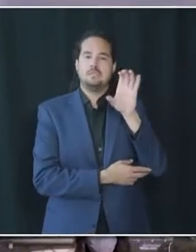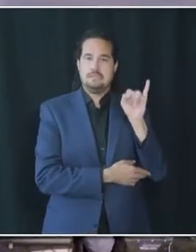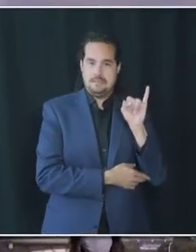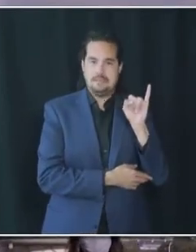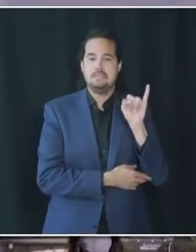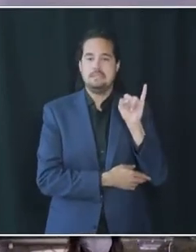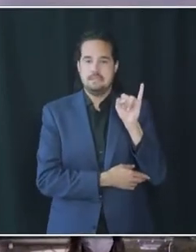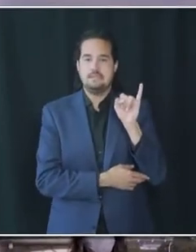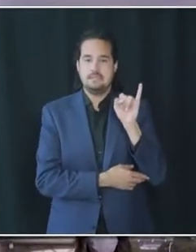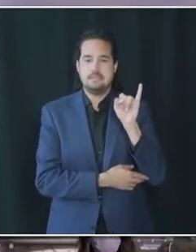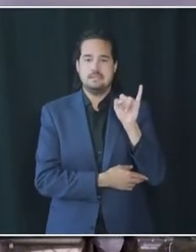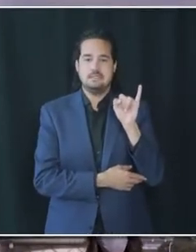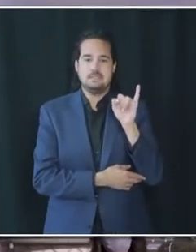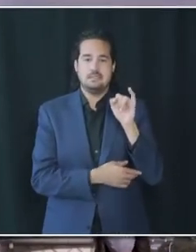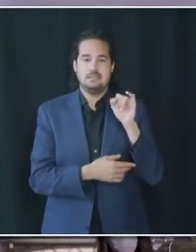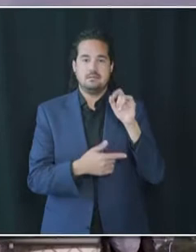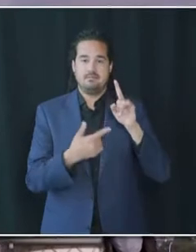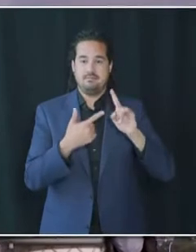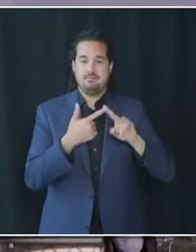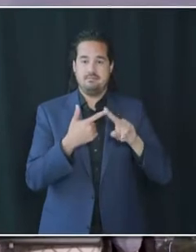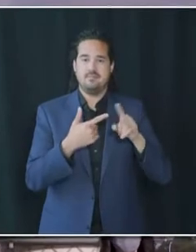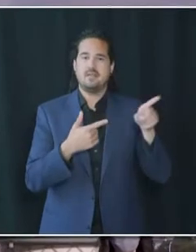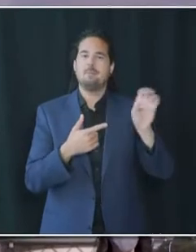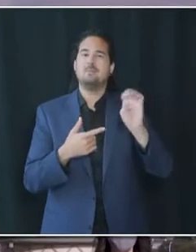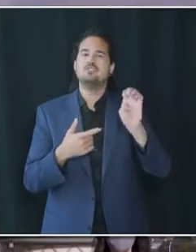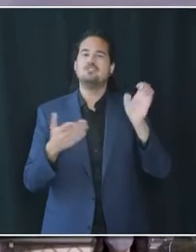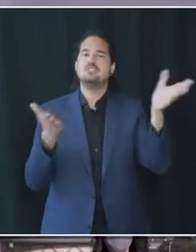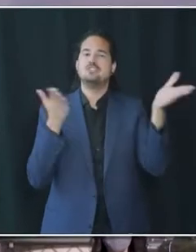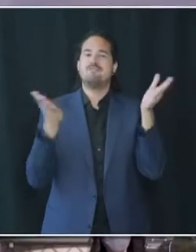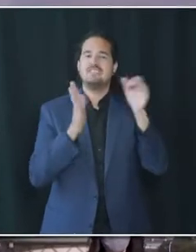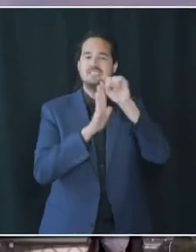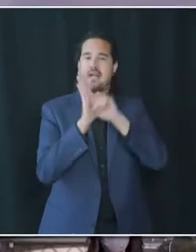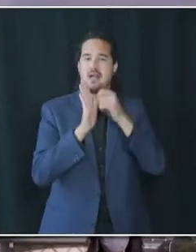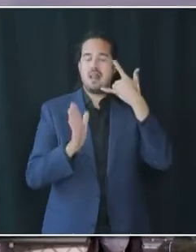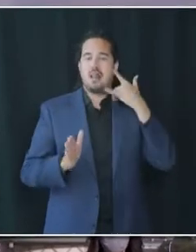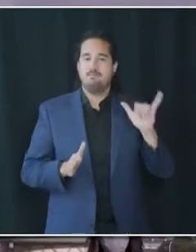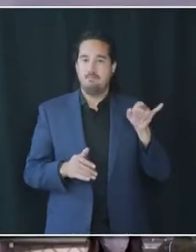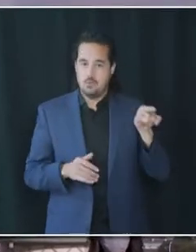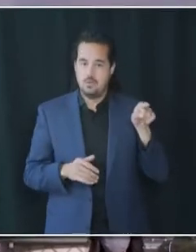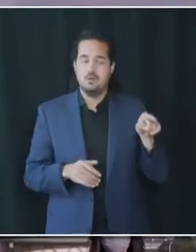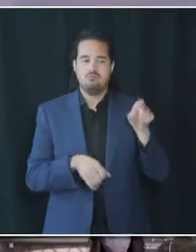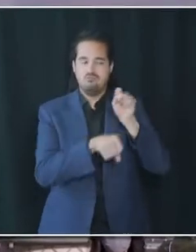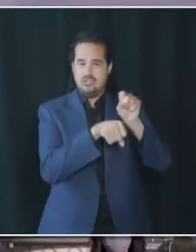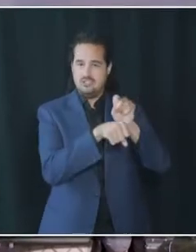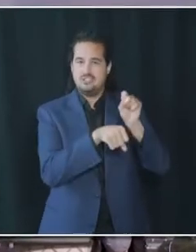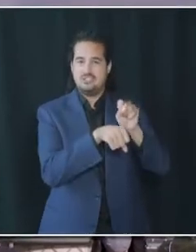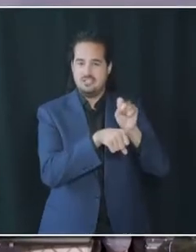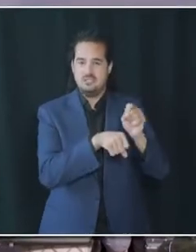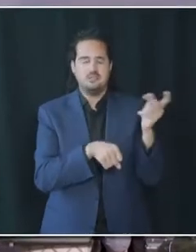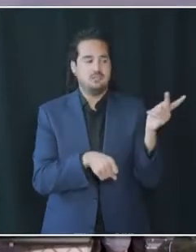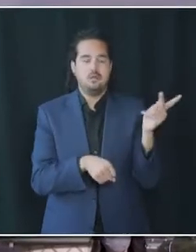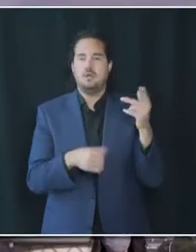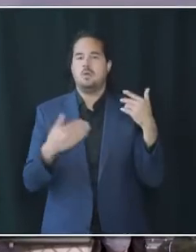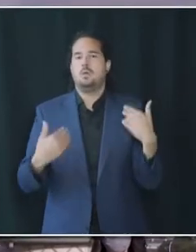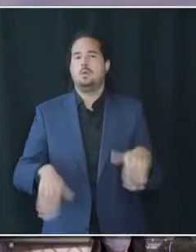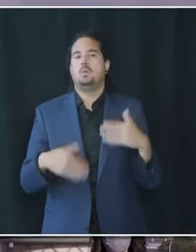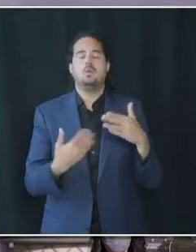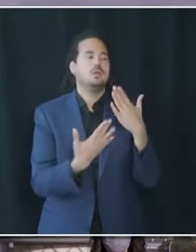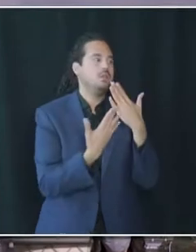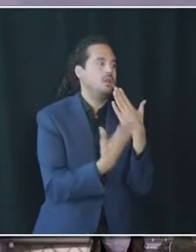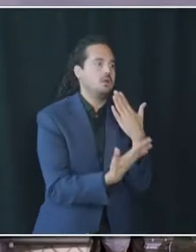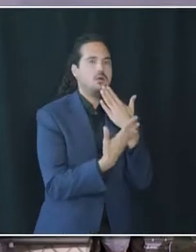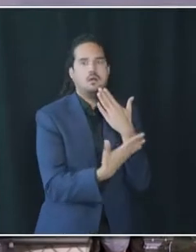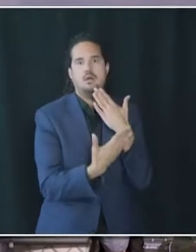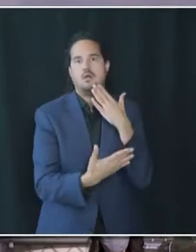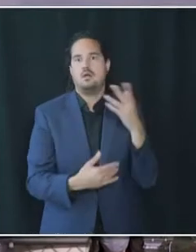de las oficinas de servicios de emergencia ifema y tendremos el apoyo de personal que incluye miembros de esta comunidad